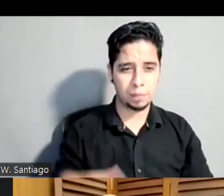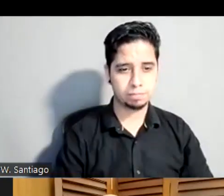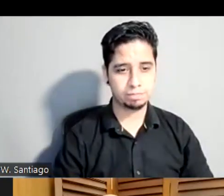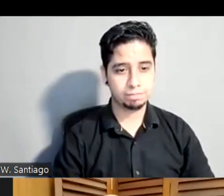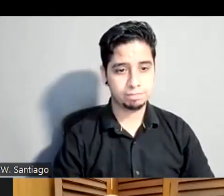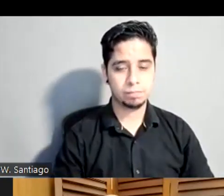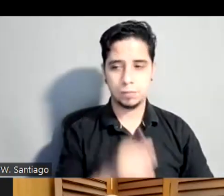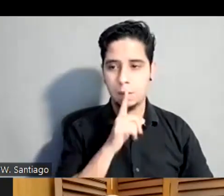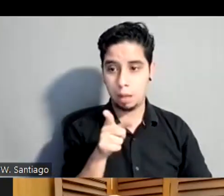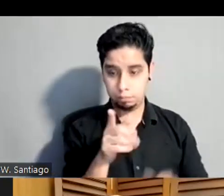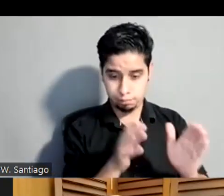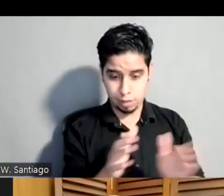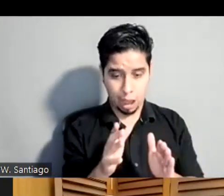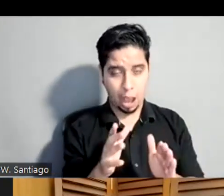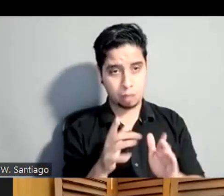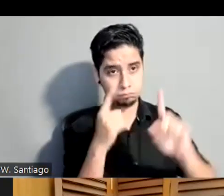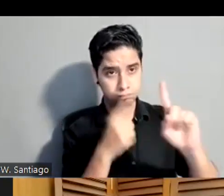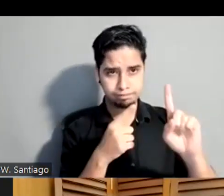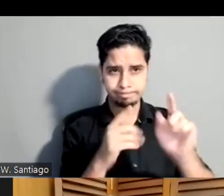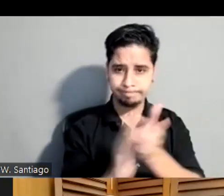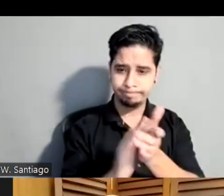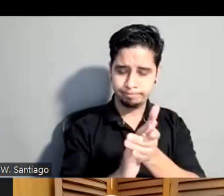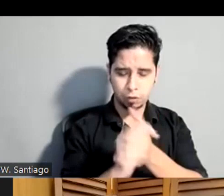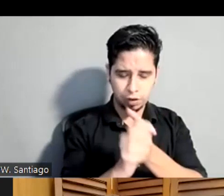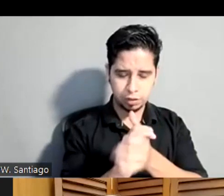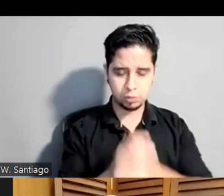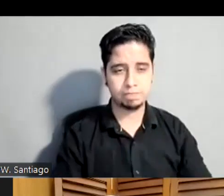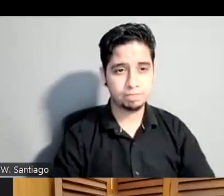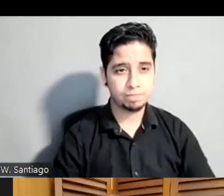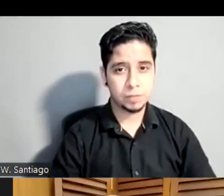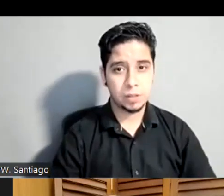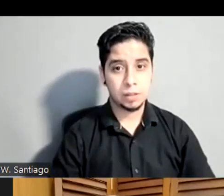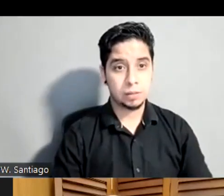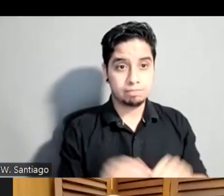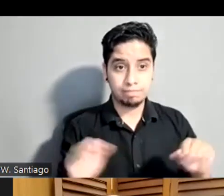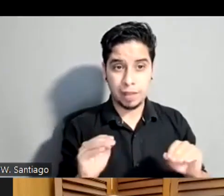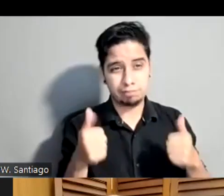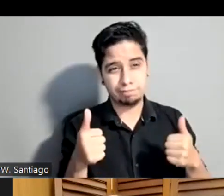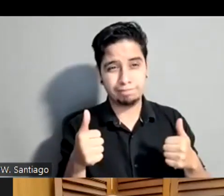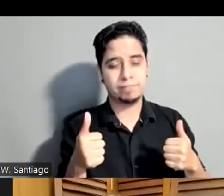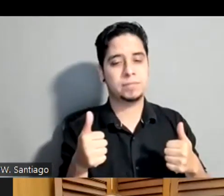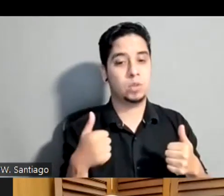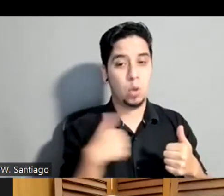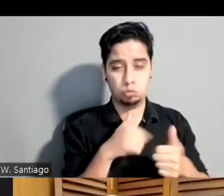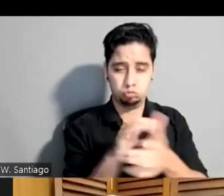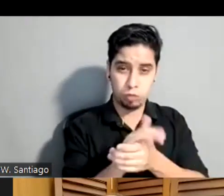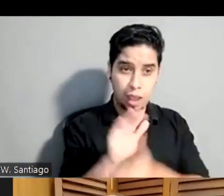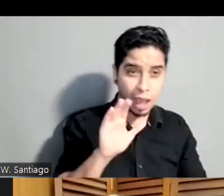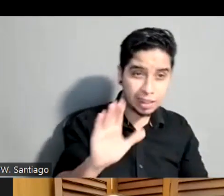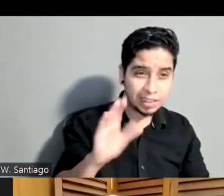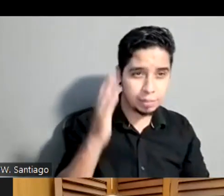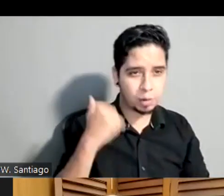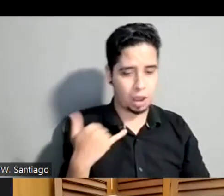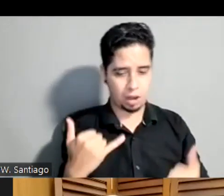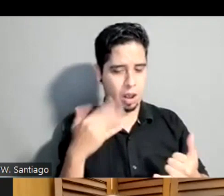gracias por la iniciativa, ¿verdad? Lo felicito. Y pues nada, pero no, te felicitamos a ti porque vamos a hablar